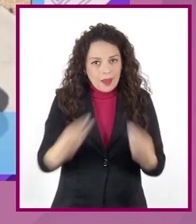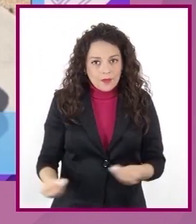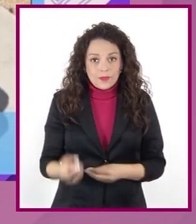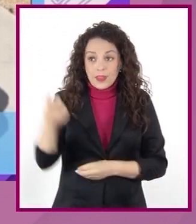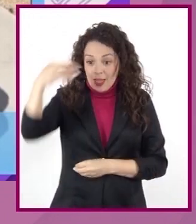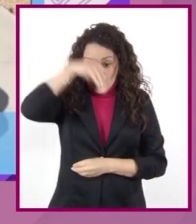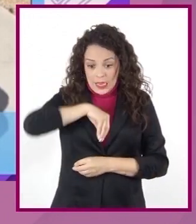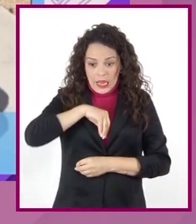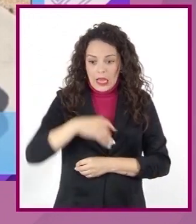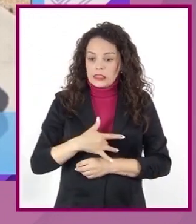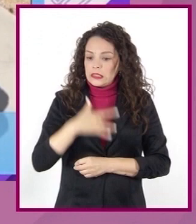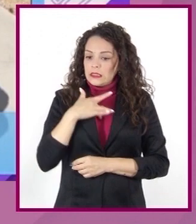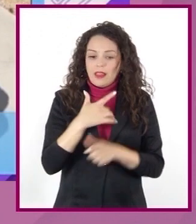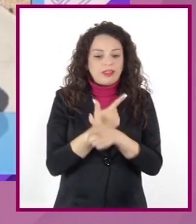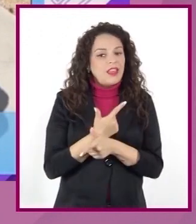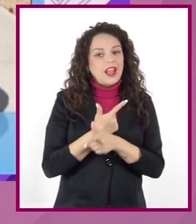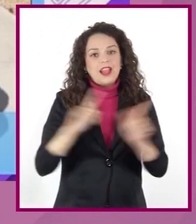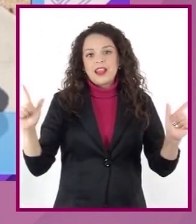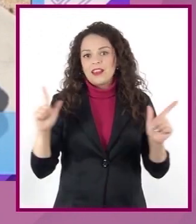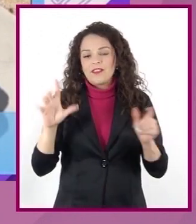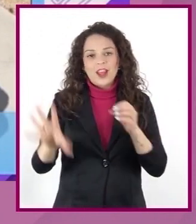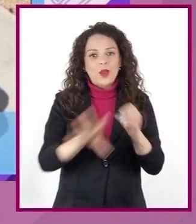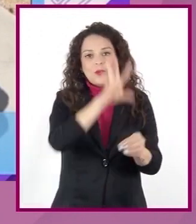en todo sentido de la palabra.